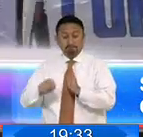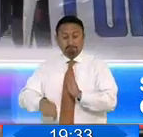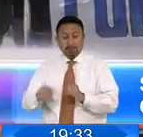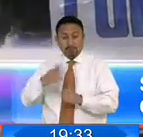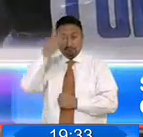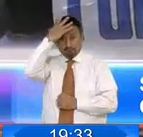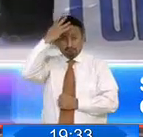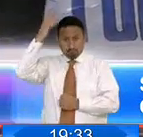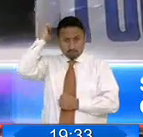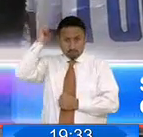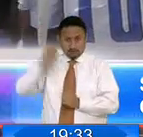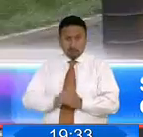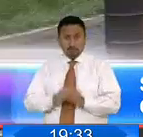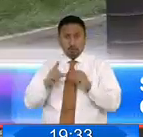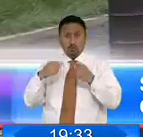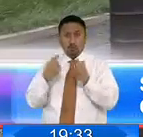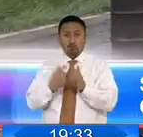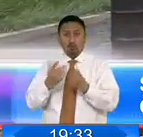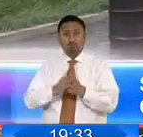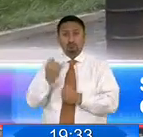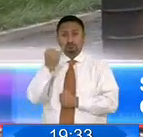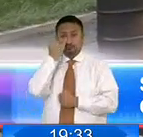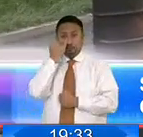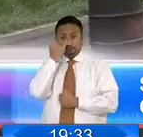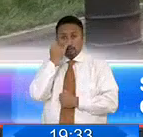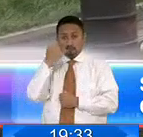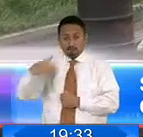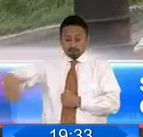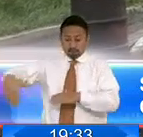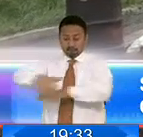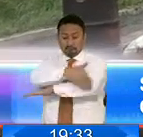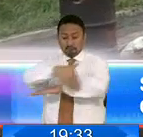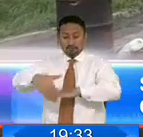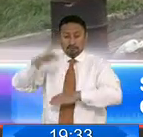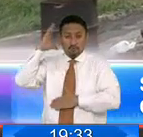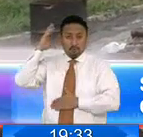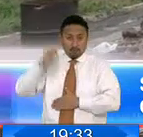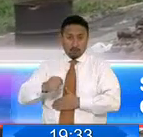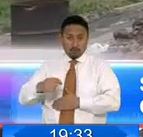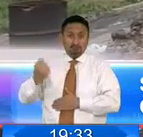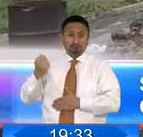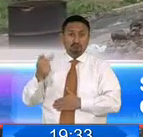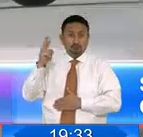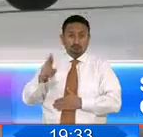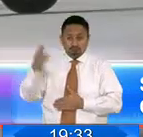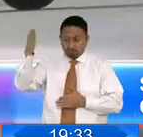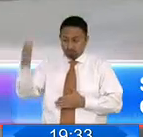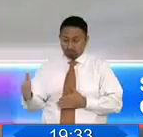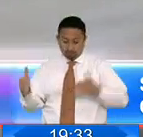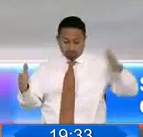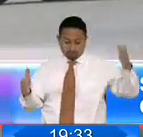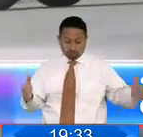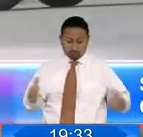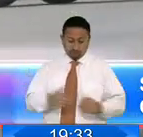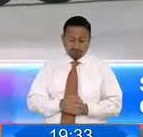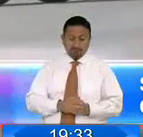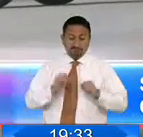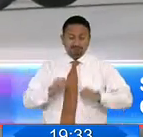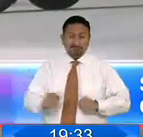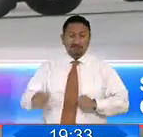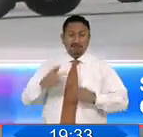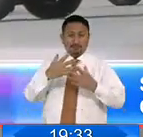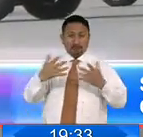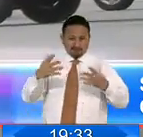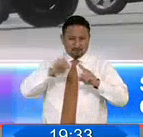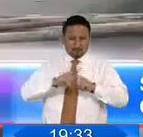campesinos pertenecientes a ecuarunari pachakutik cerraron las vías que unen a la provincia del azuay con el sur del país para ello usaron montones de tierra palos